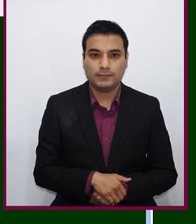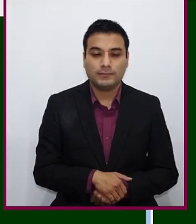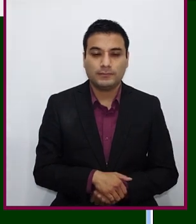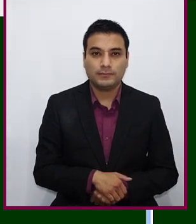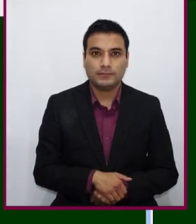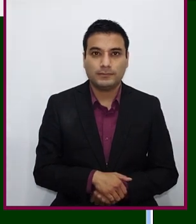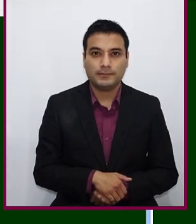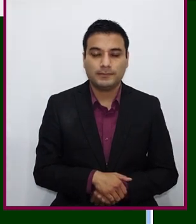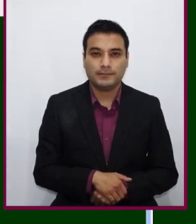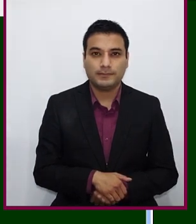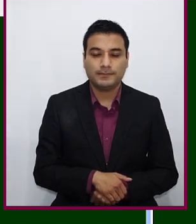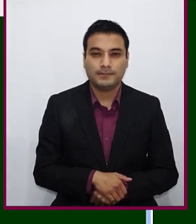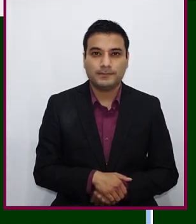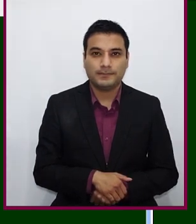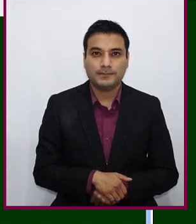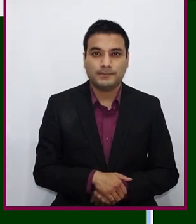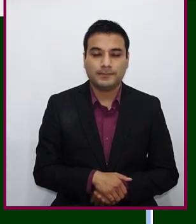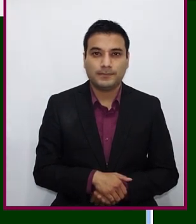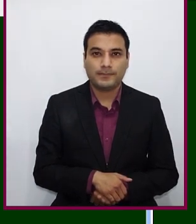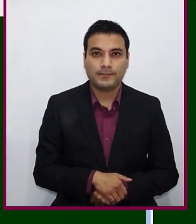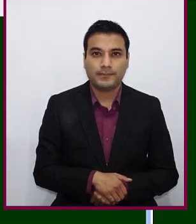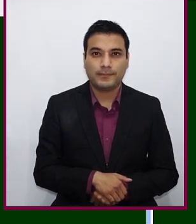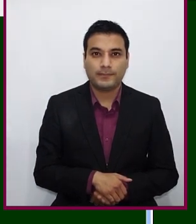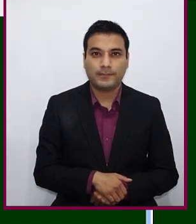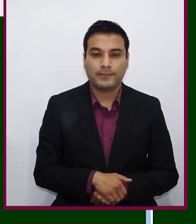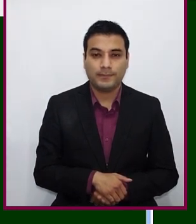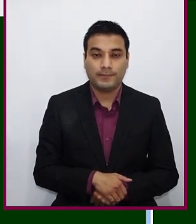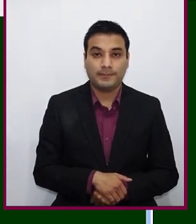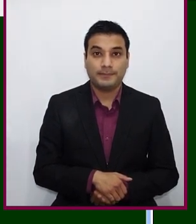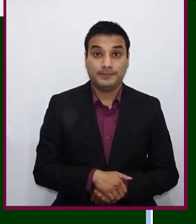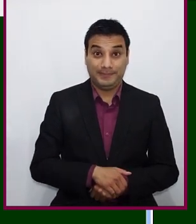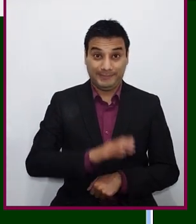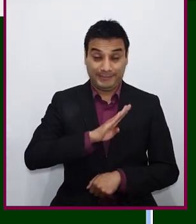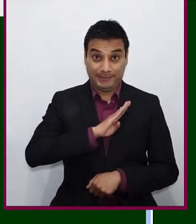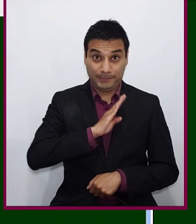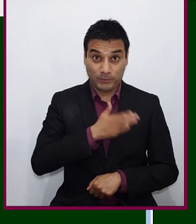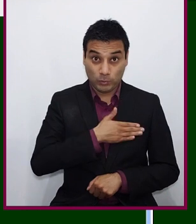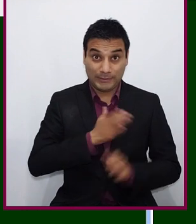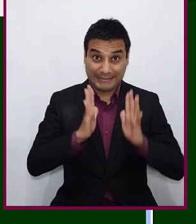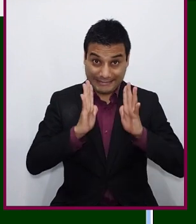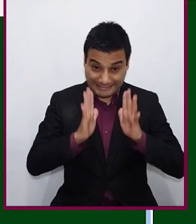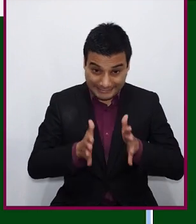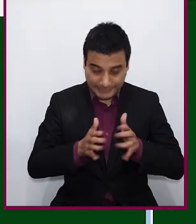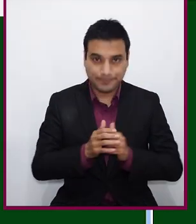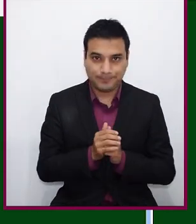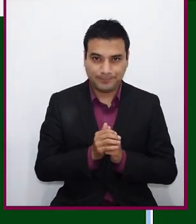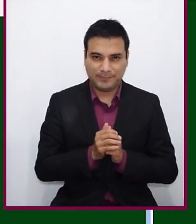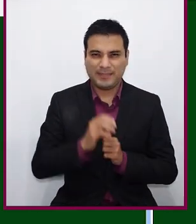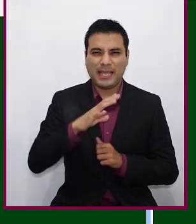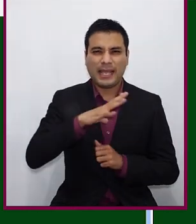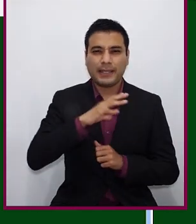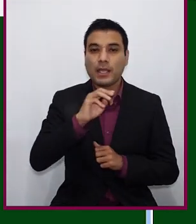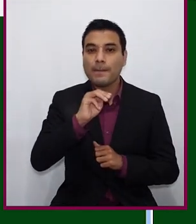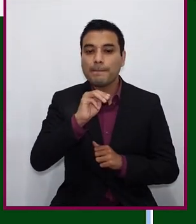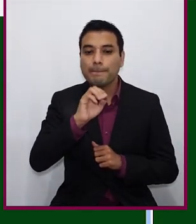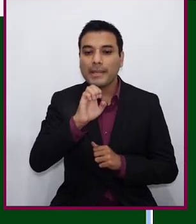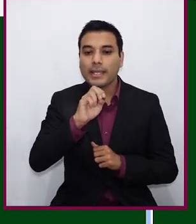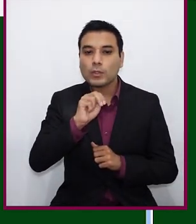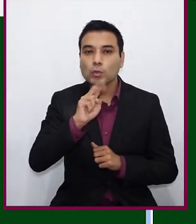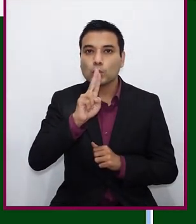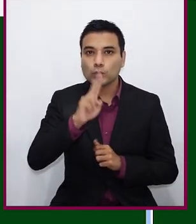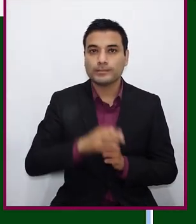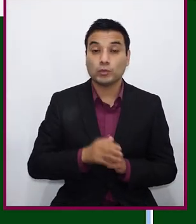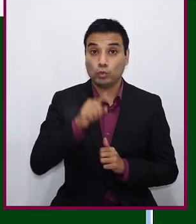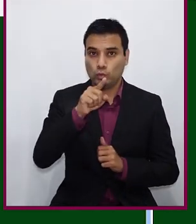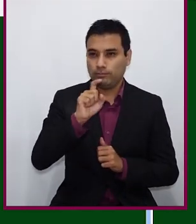encontrar un menú en la parte superior ten clic en la opción con ingram donde van a encontrar casi todos los lenguajes